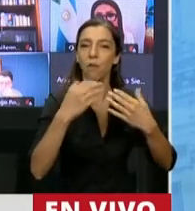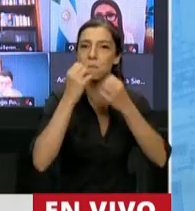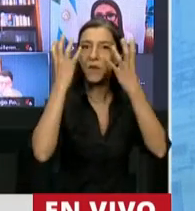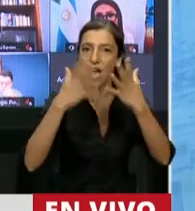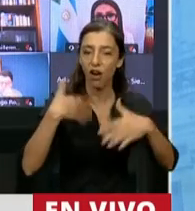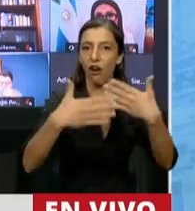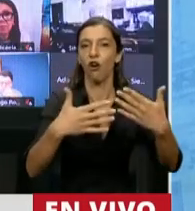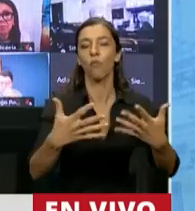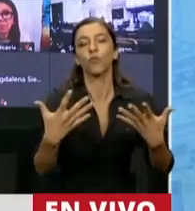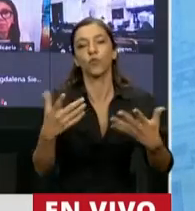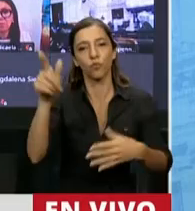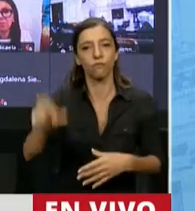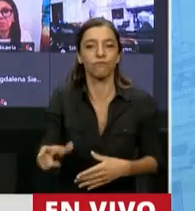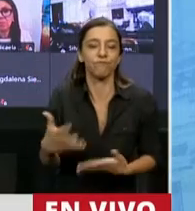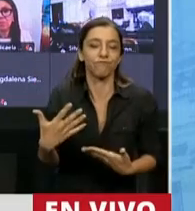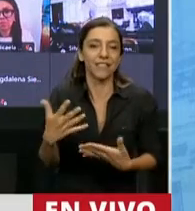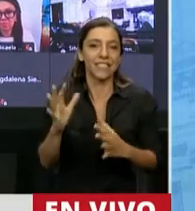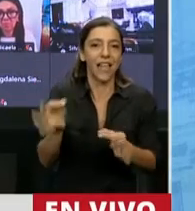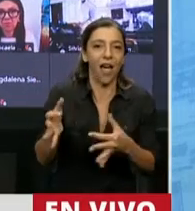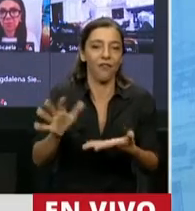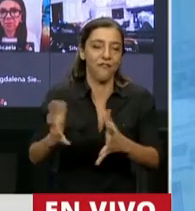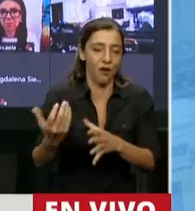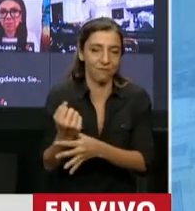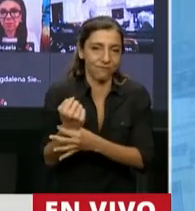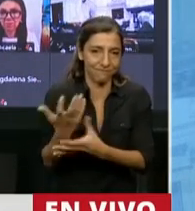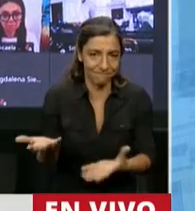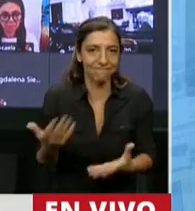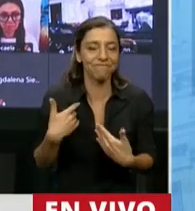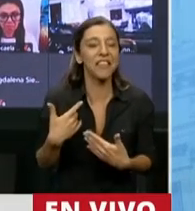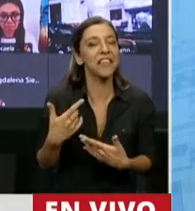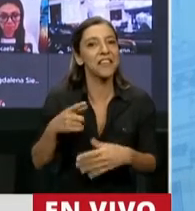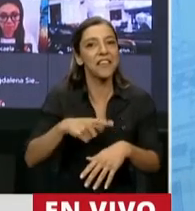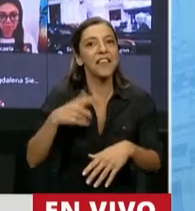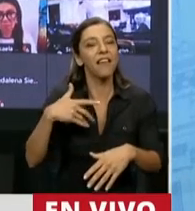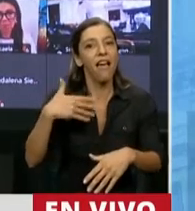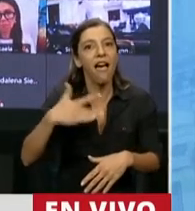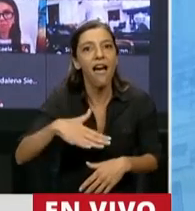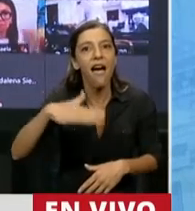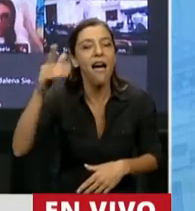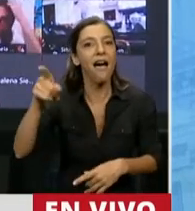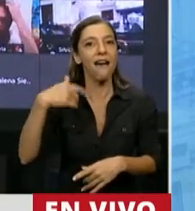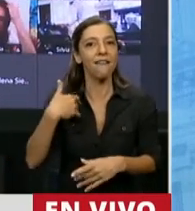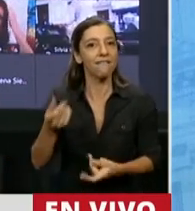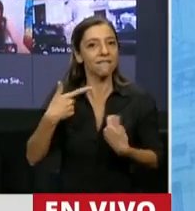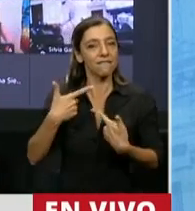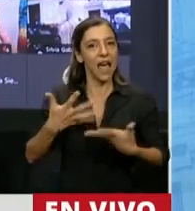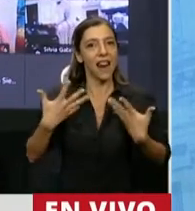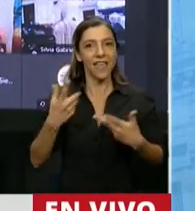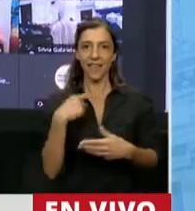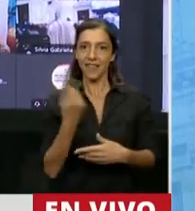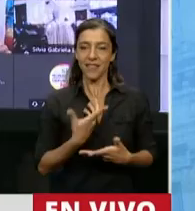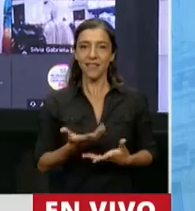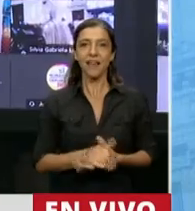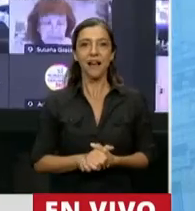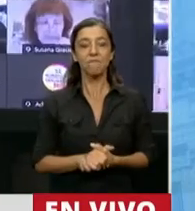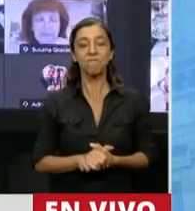eran muy buenas, ¿no? ¿Cuántas alegrías nos dio Maradona? Vaya, ¿no? Y lo que más me llamó la atención, practicando